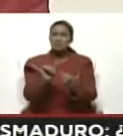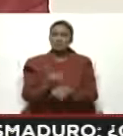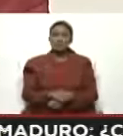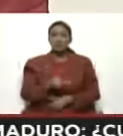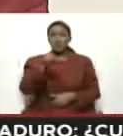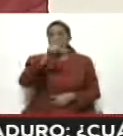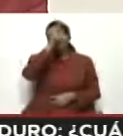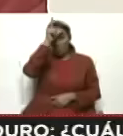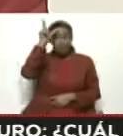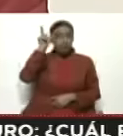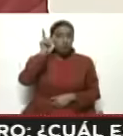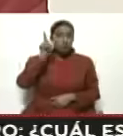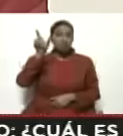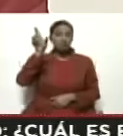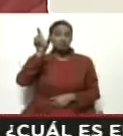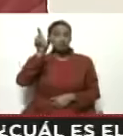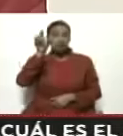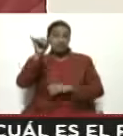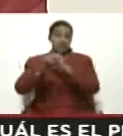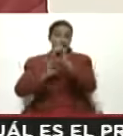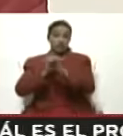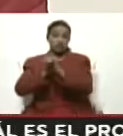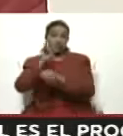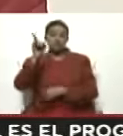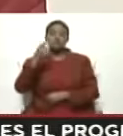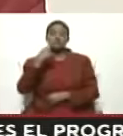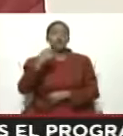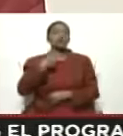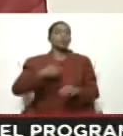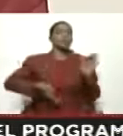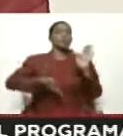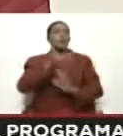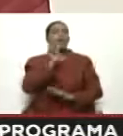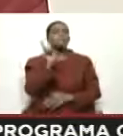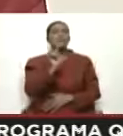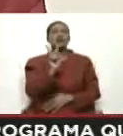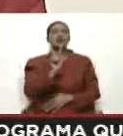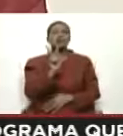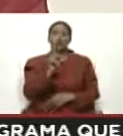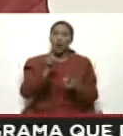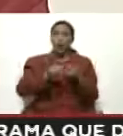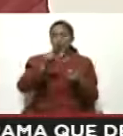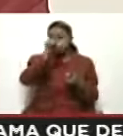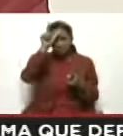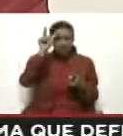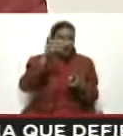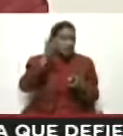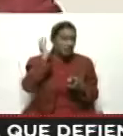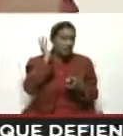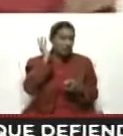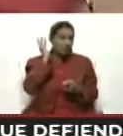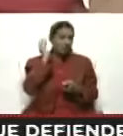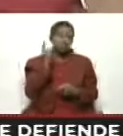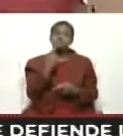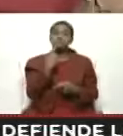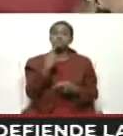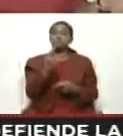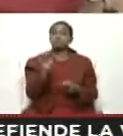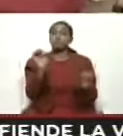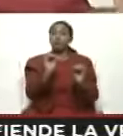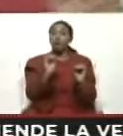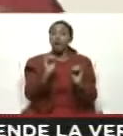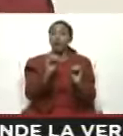Leopoldo López por allá decir que él se viene, o decir a escuchar a Antonio Ledezma, que no ha dicho nada de su